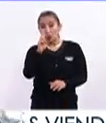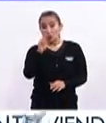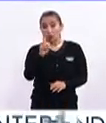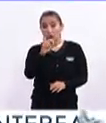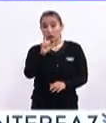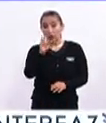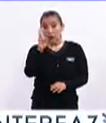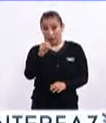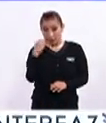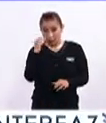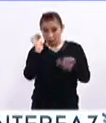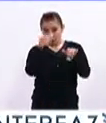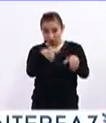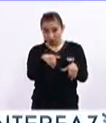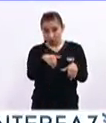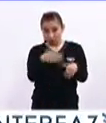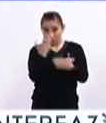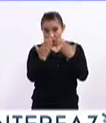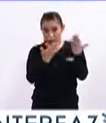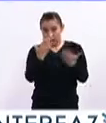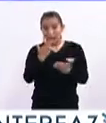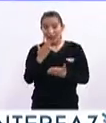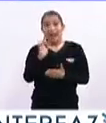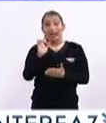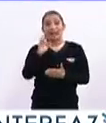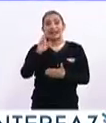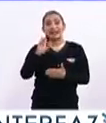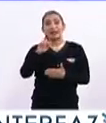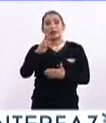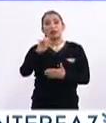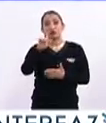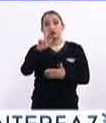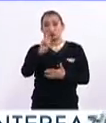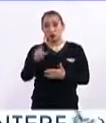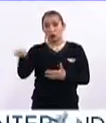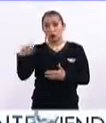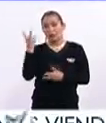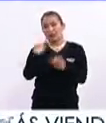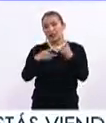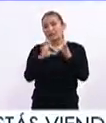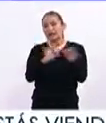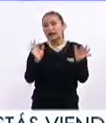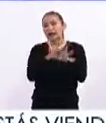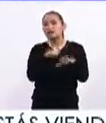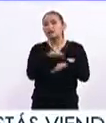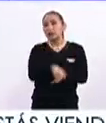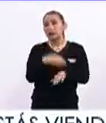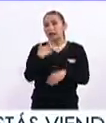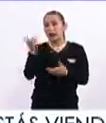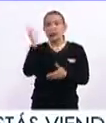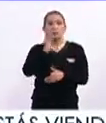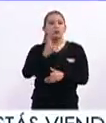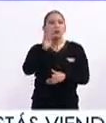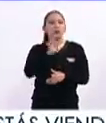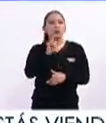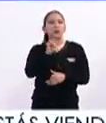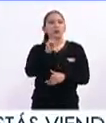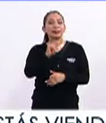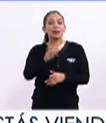Universidad Nacional Autónoma de México? Enrique Ricardo Buzo Casanova viene a platicarnos sobre Pruébate